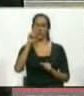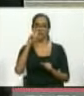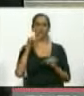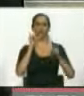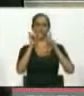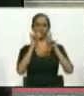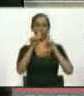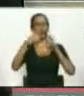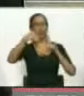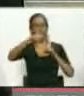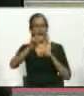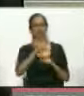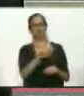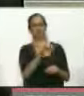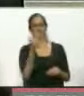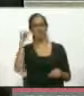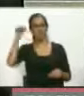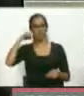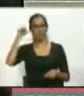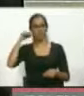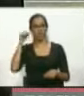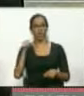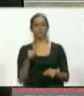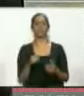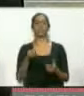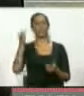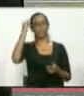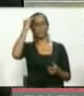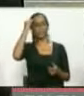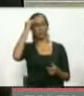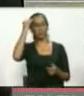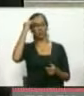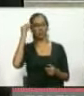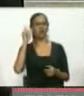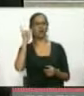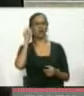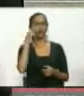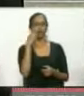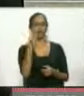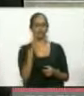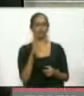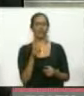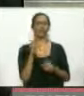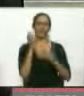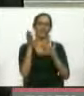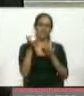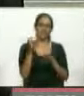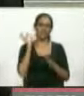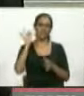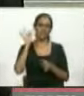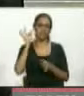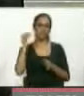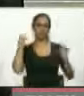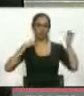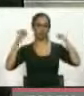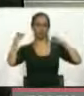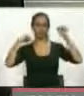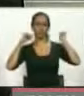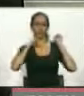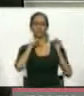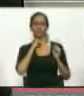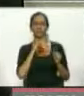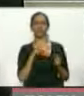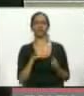aparecen un montón de vídeos parte un poco de la memoria audiovisual de esa expresión de rebeldía de esa historia